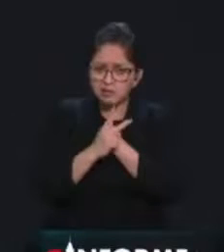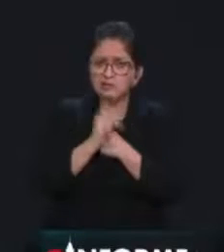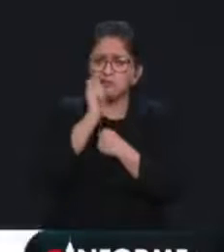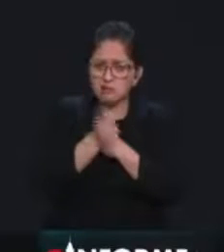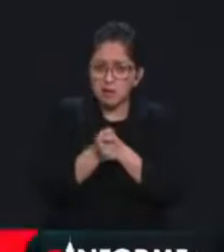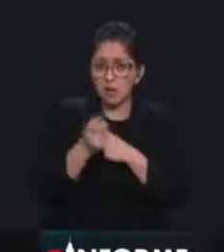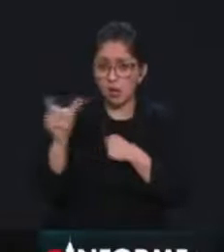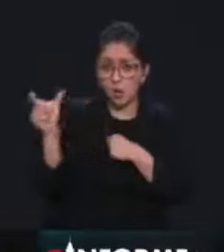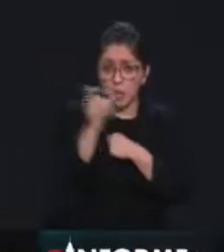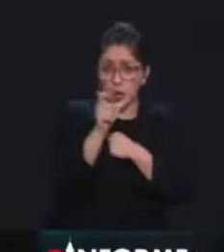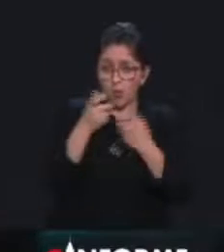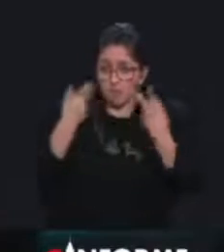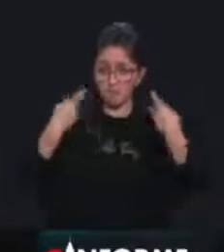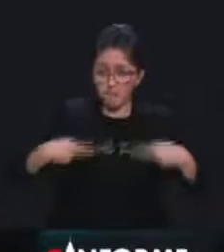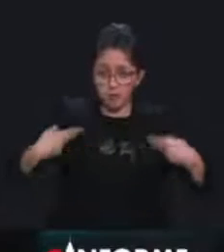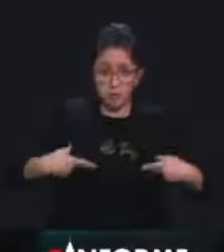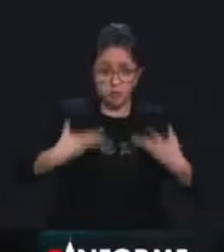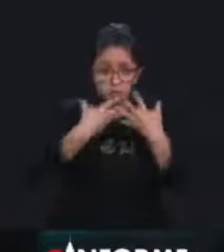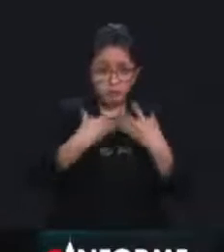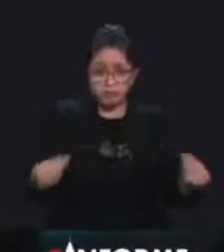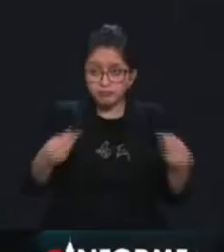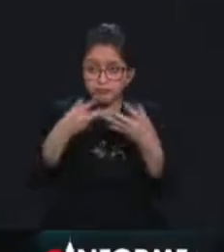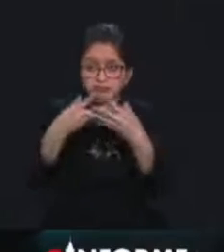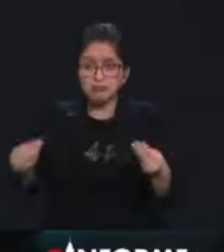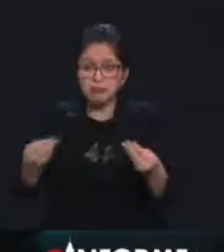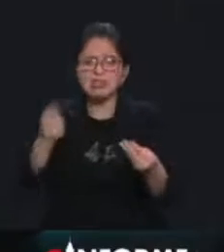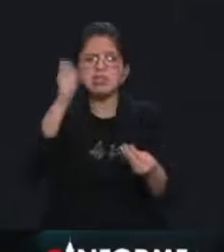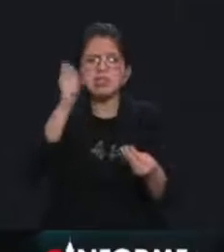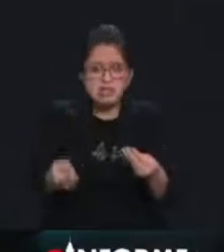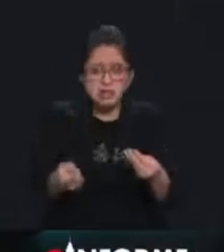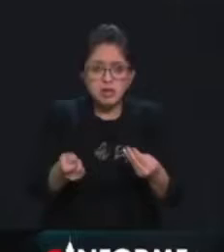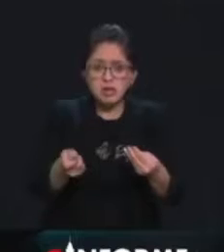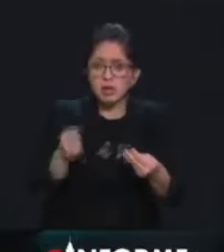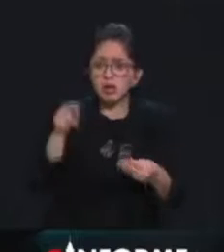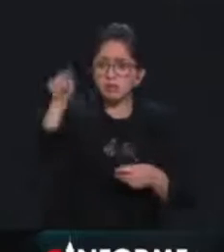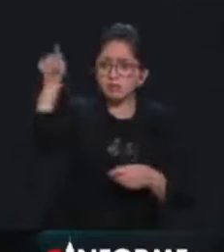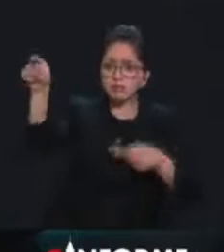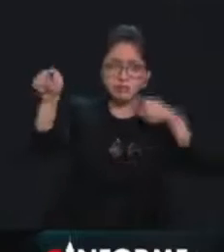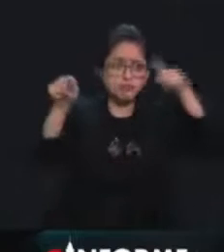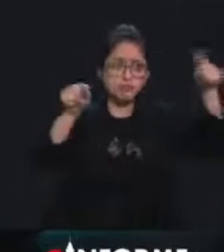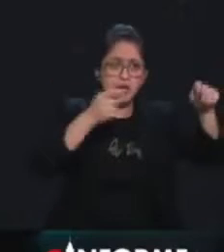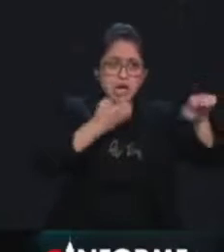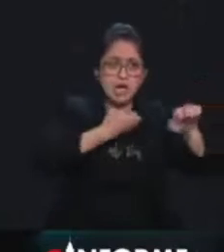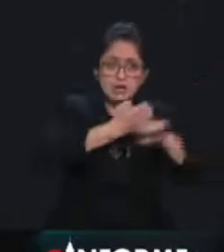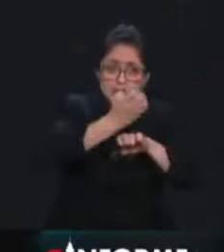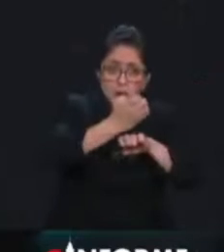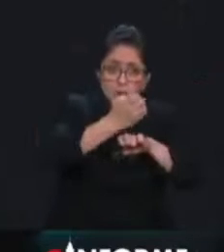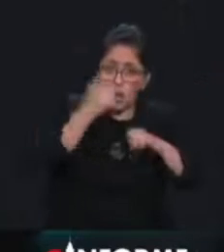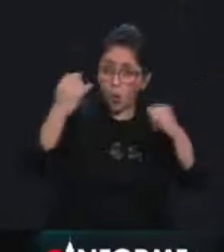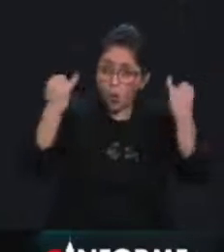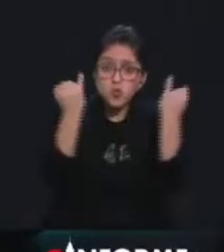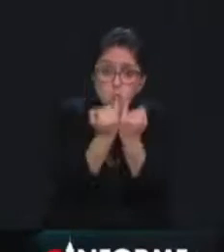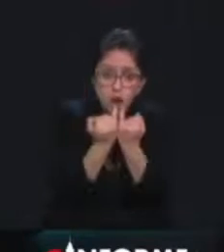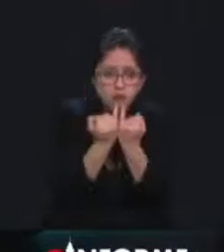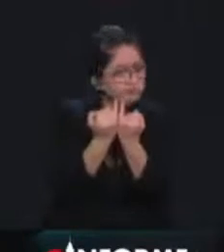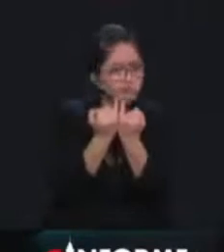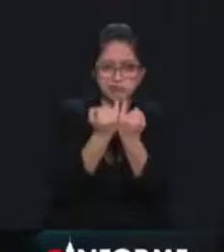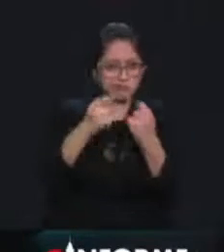análisis del fenómeno de la desaparición forzada, el fenómeno en cada estado se da de diferente forma, ¿no? Es